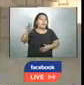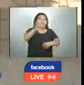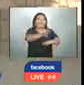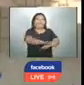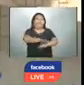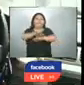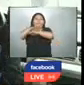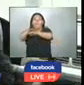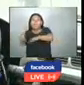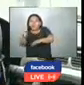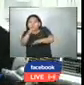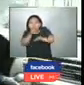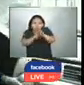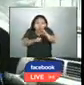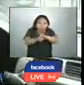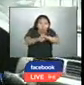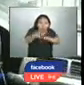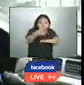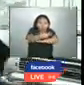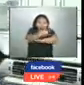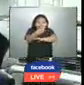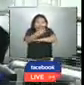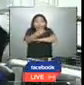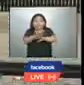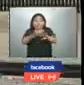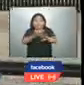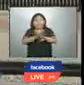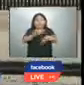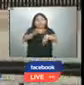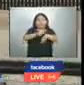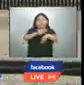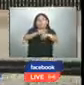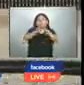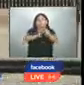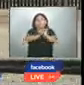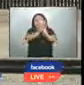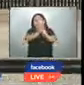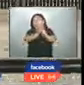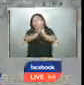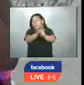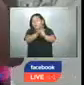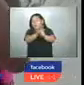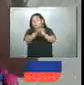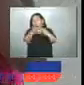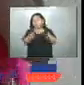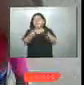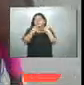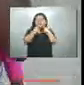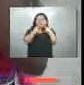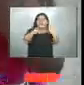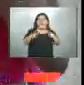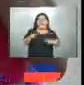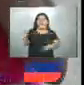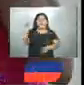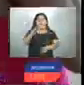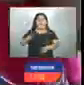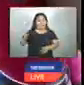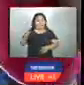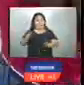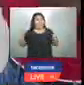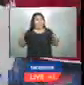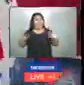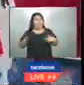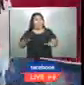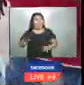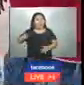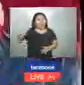los migrantes que lleguen a la frontera sur con el pretexto de la pandemia del COVID-19. El anuncio hecho este martes llega después de